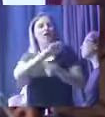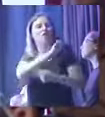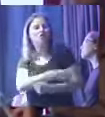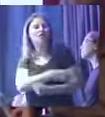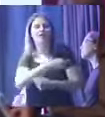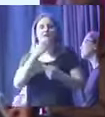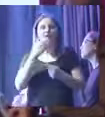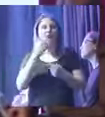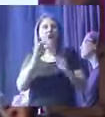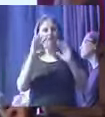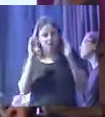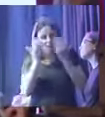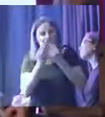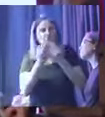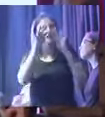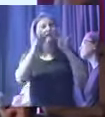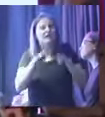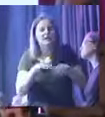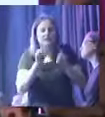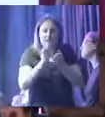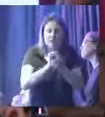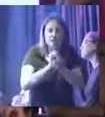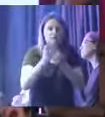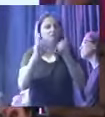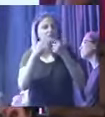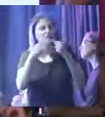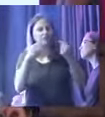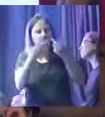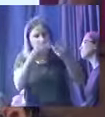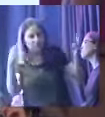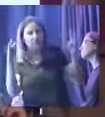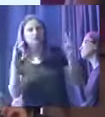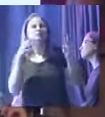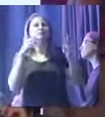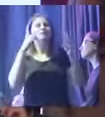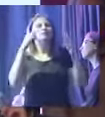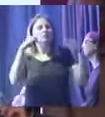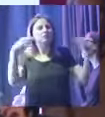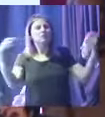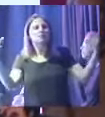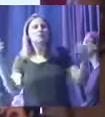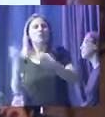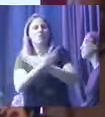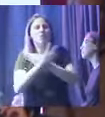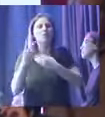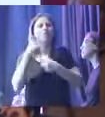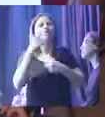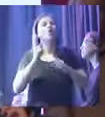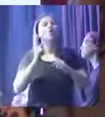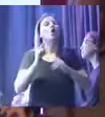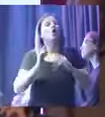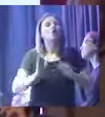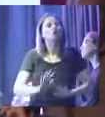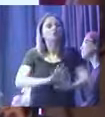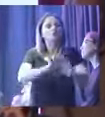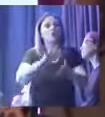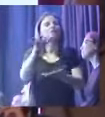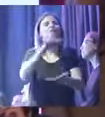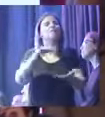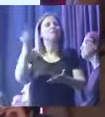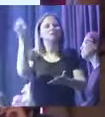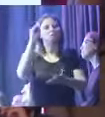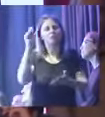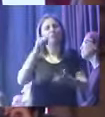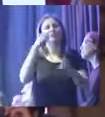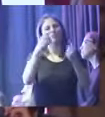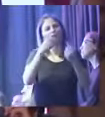encerrarse atrás de las rejas y de los cercos, y la construcción de espacios públicos, de vecindarios y